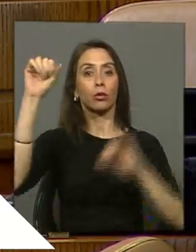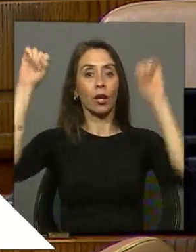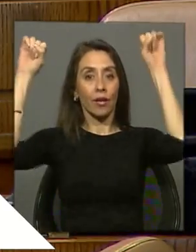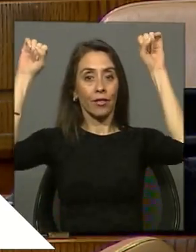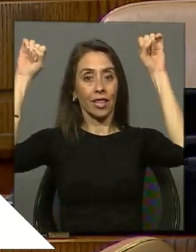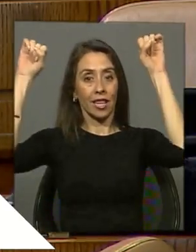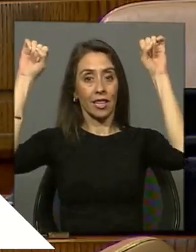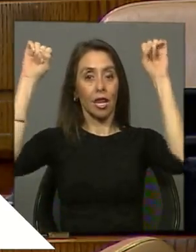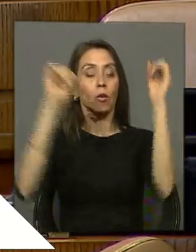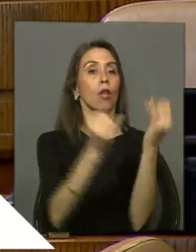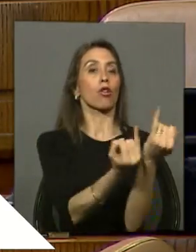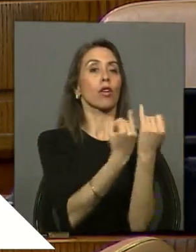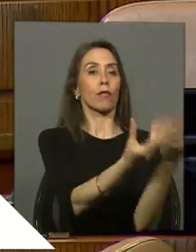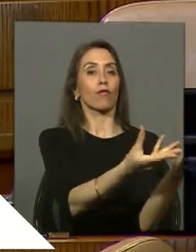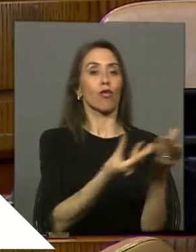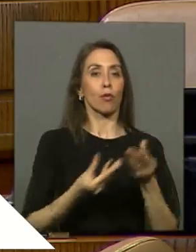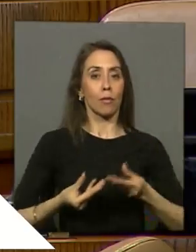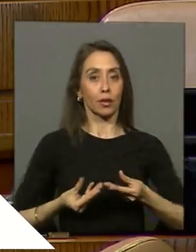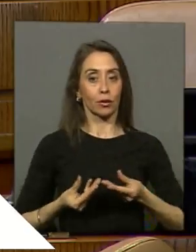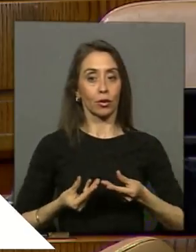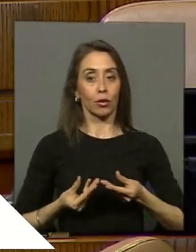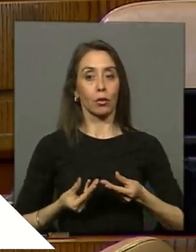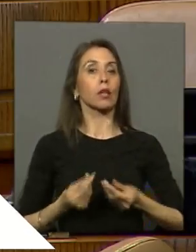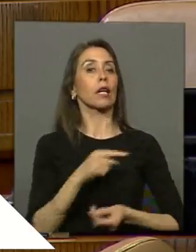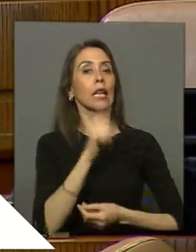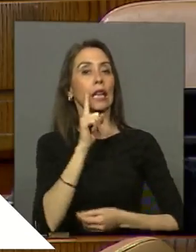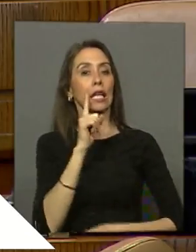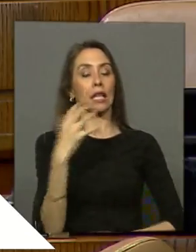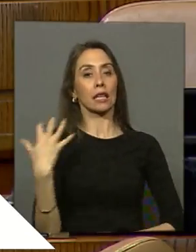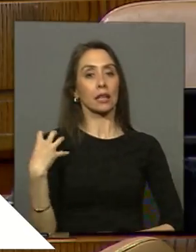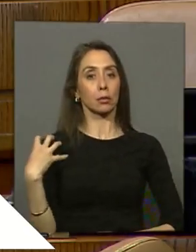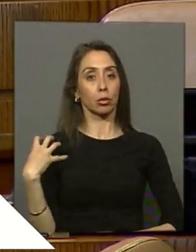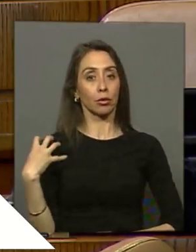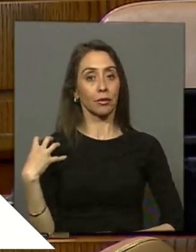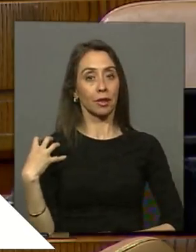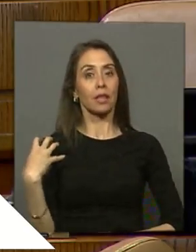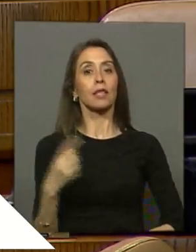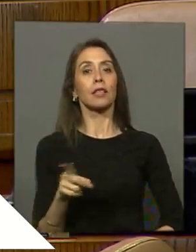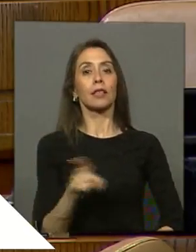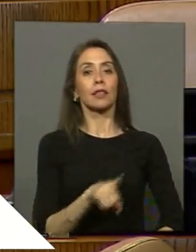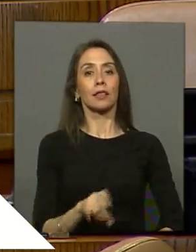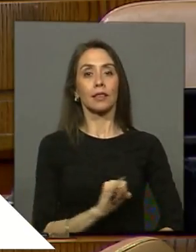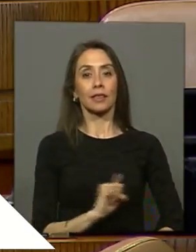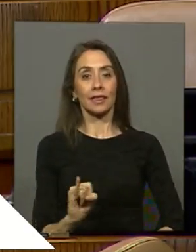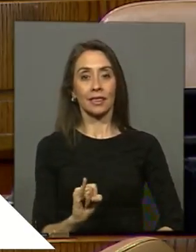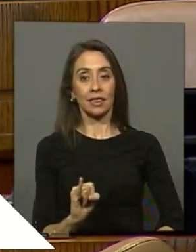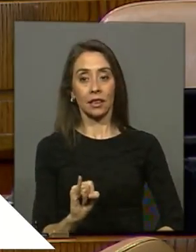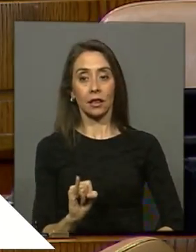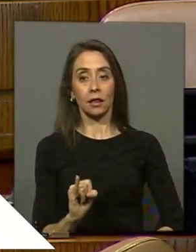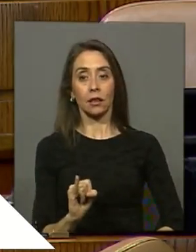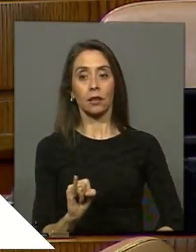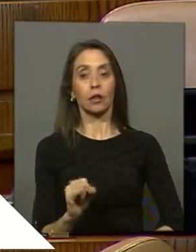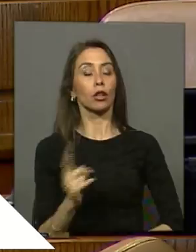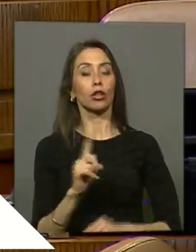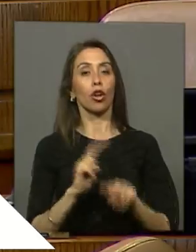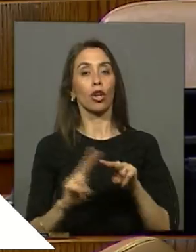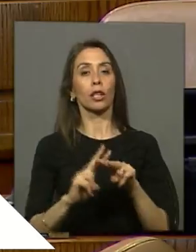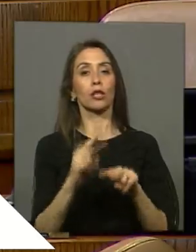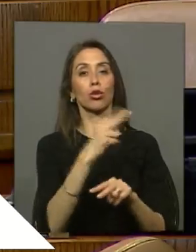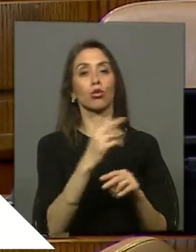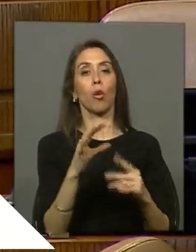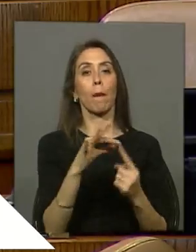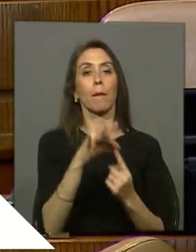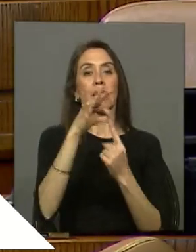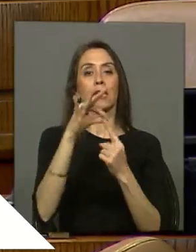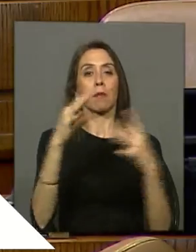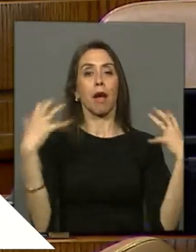cuando recibió la información y por eso le cae una responsabilidad pero también el servicio de impuestos internos no acometió el rol principal